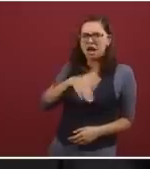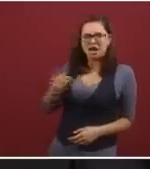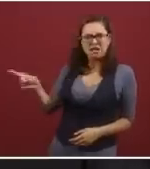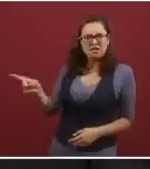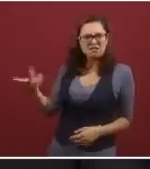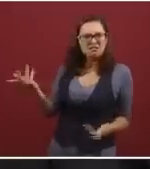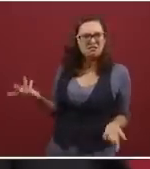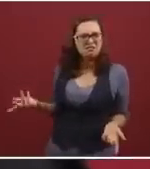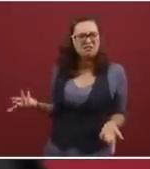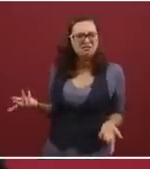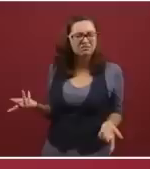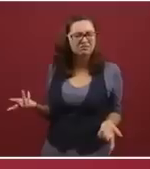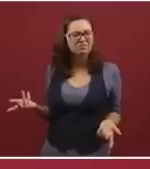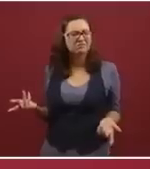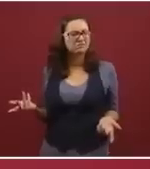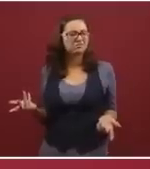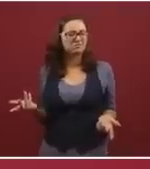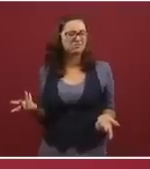Entonces,